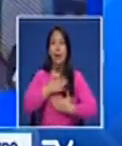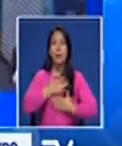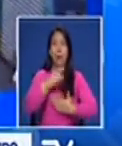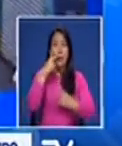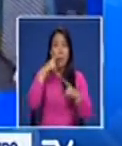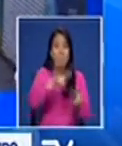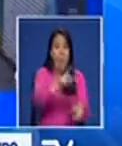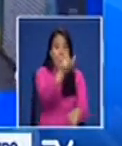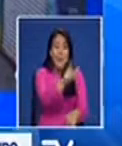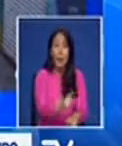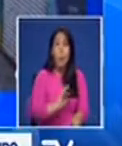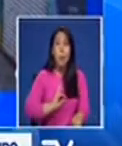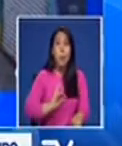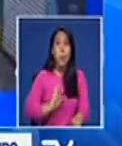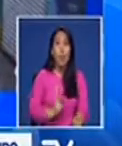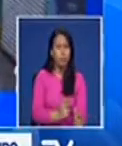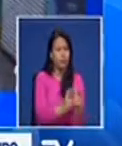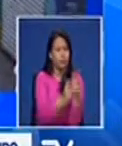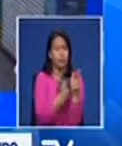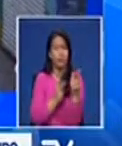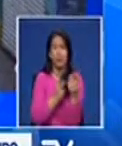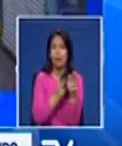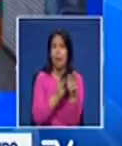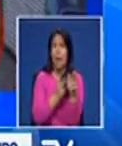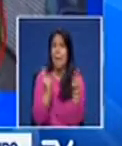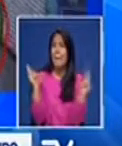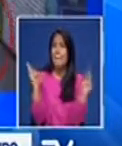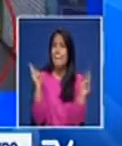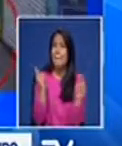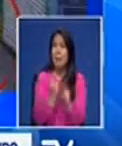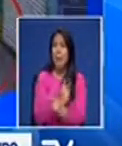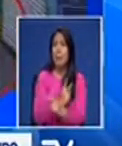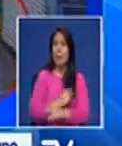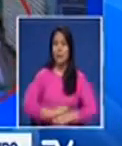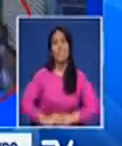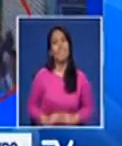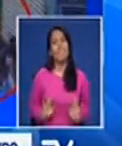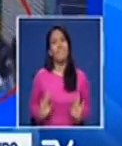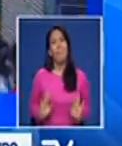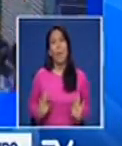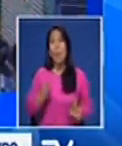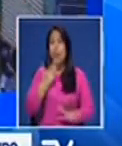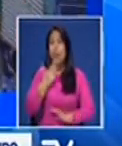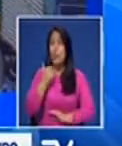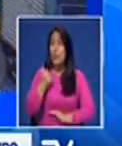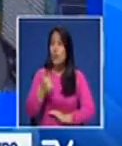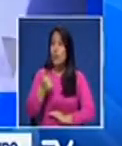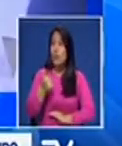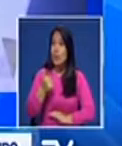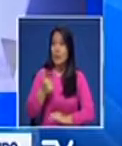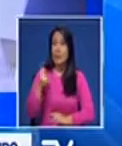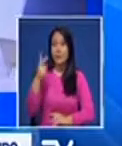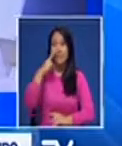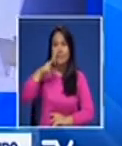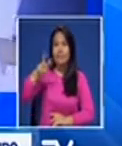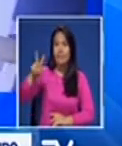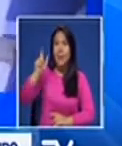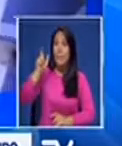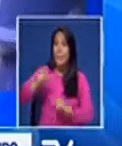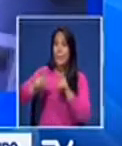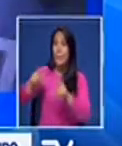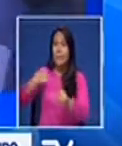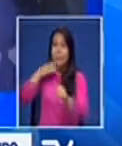estaba con una ametralladora, totalmente peligroso. En todo caso, pues, qué bueno que estos sujetos, pues, no lograron